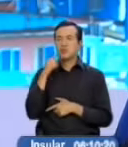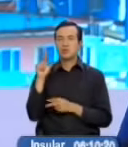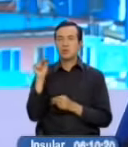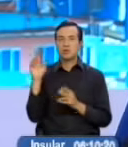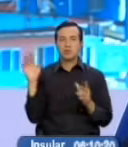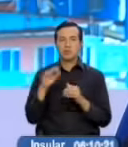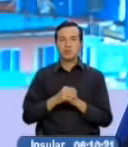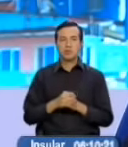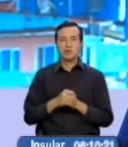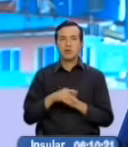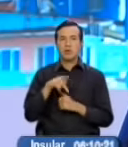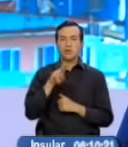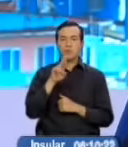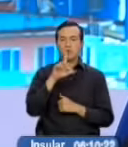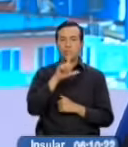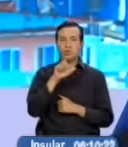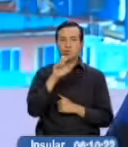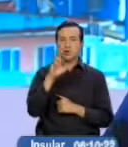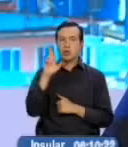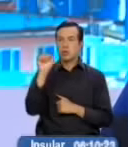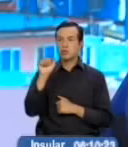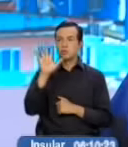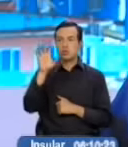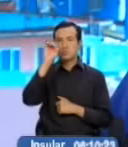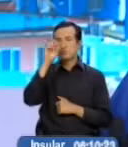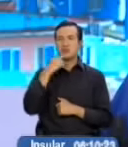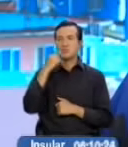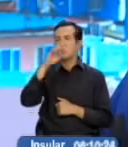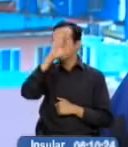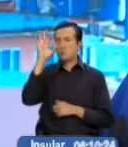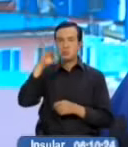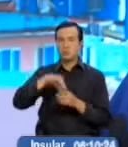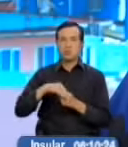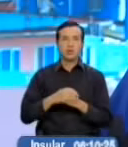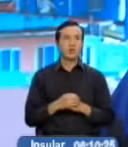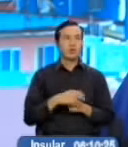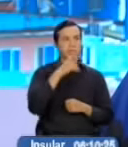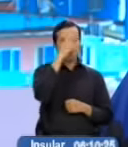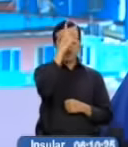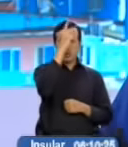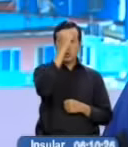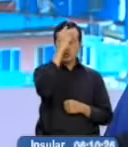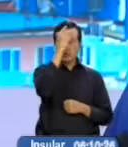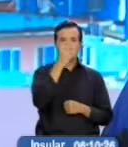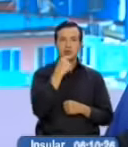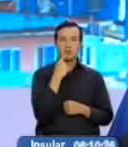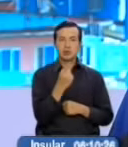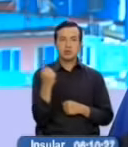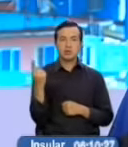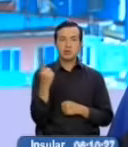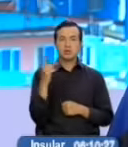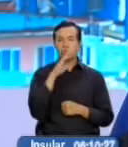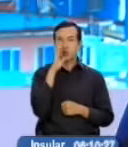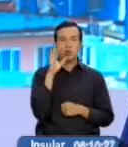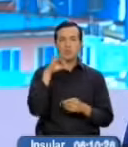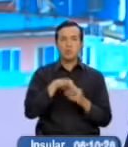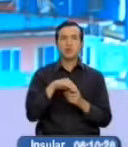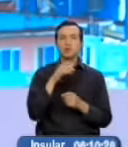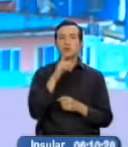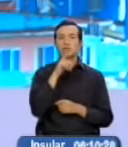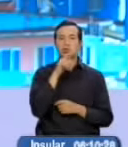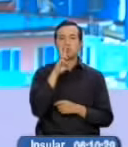había saltado a Paul Carrasco, que el 5% dice que nunca votaría por él. En el caso de Jorge Glass, dice que nunca votaría por él